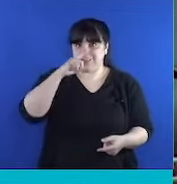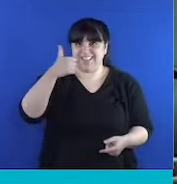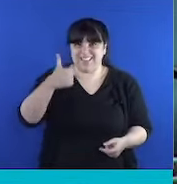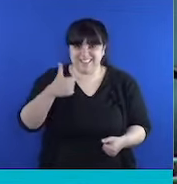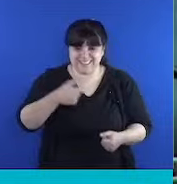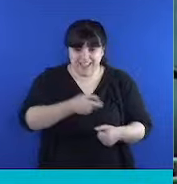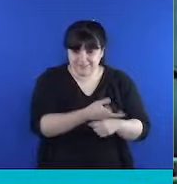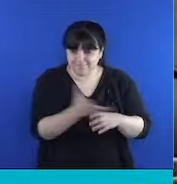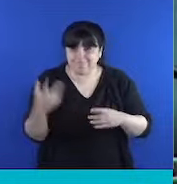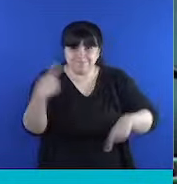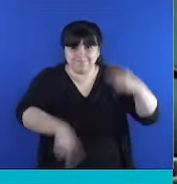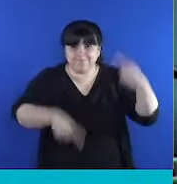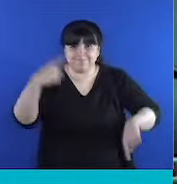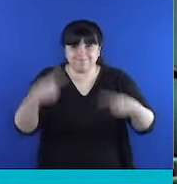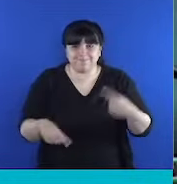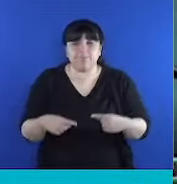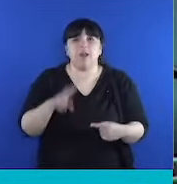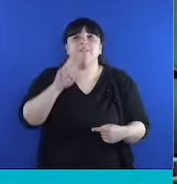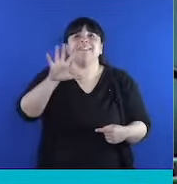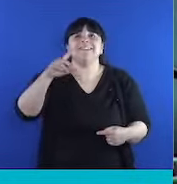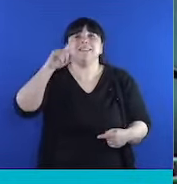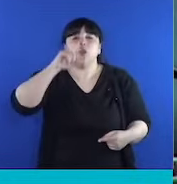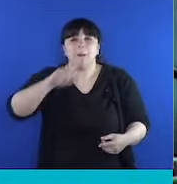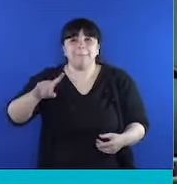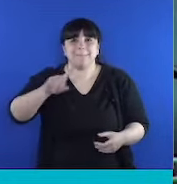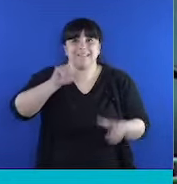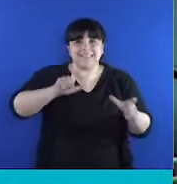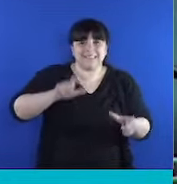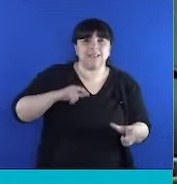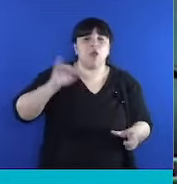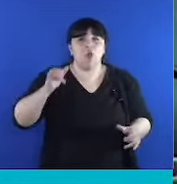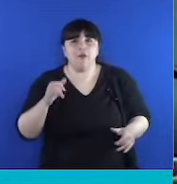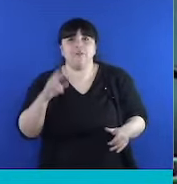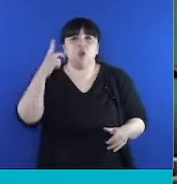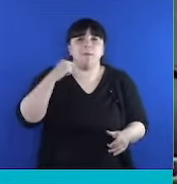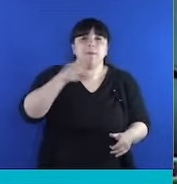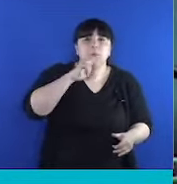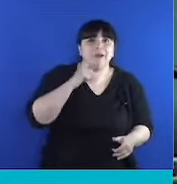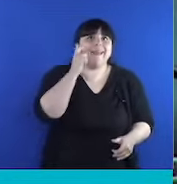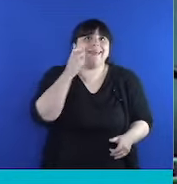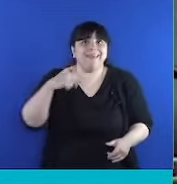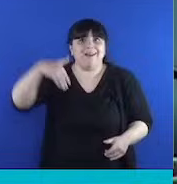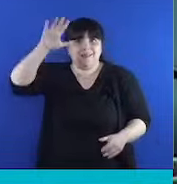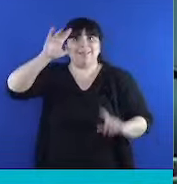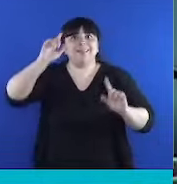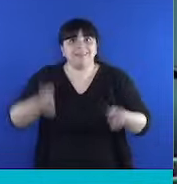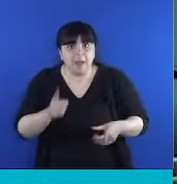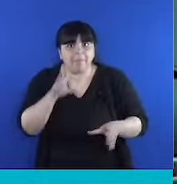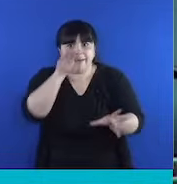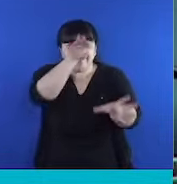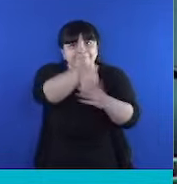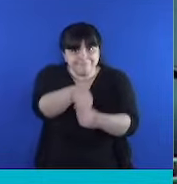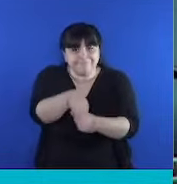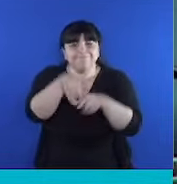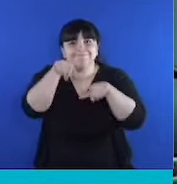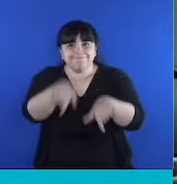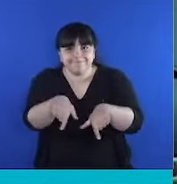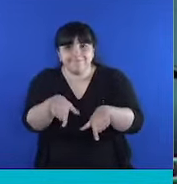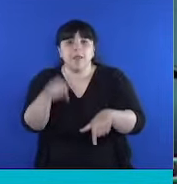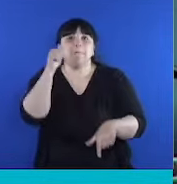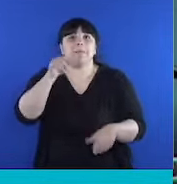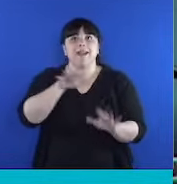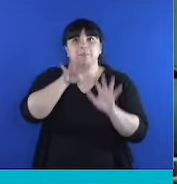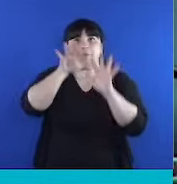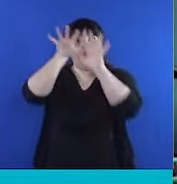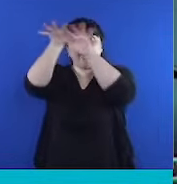disciplinas y más de 25.000 chicos y chicas y también adultos mayores que participaron de las actividades en la ciudad de Mar del